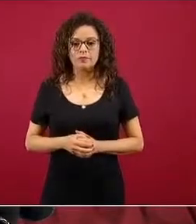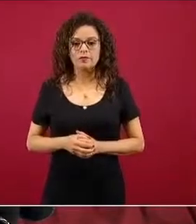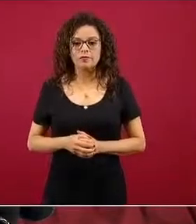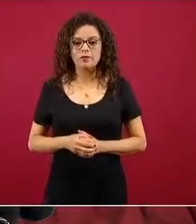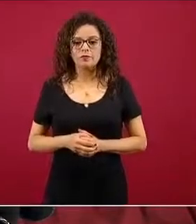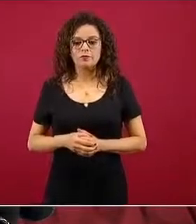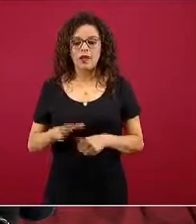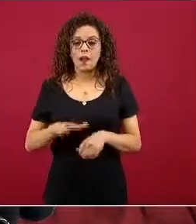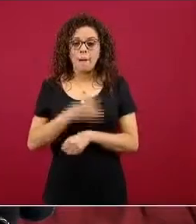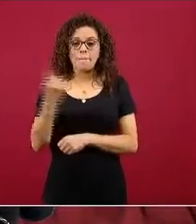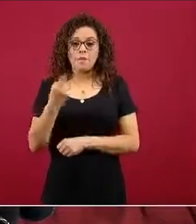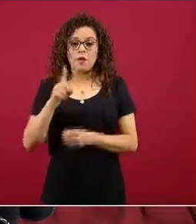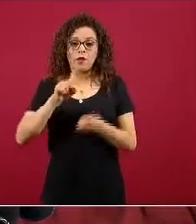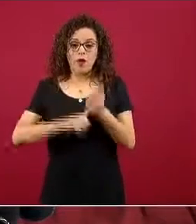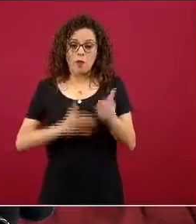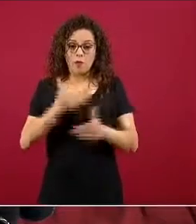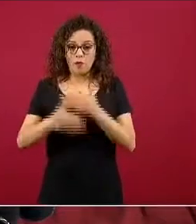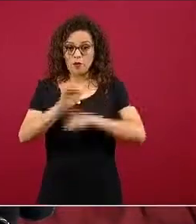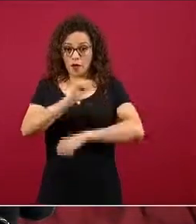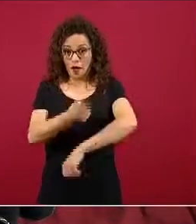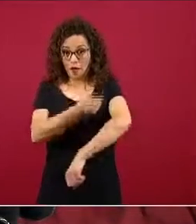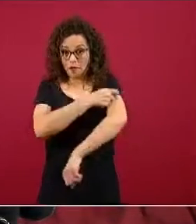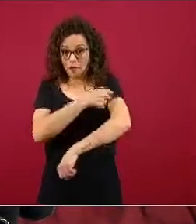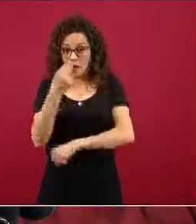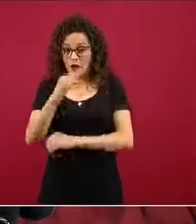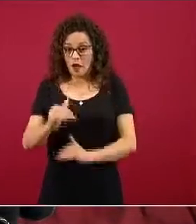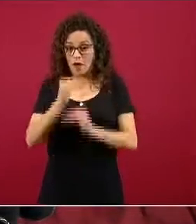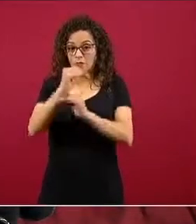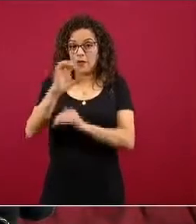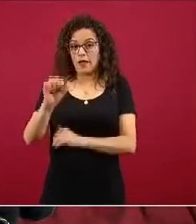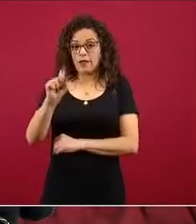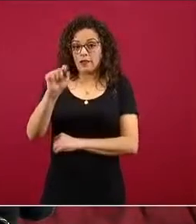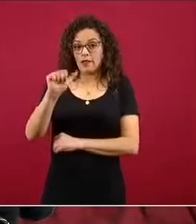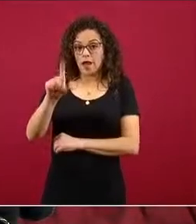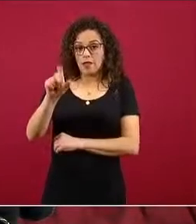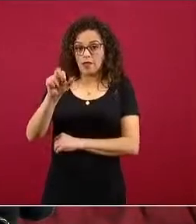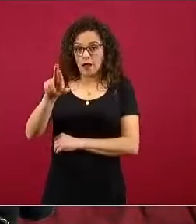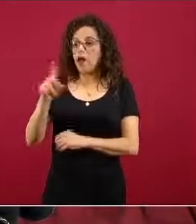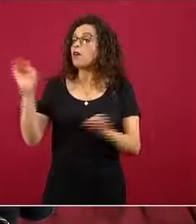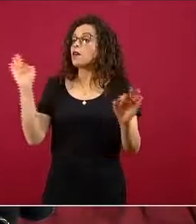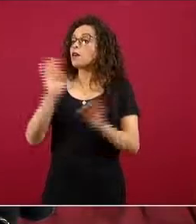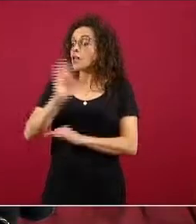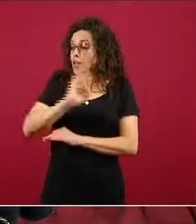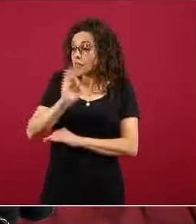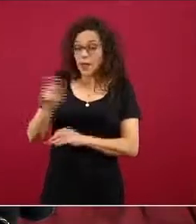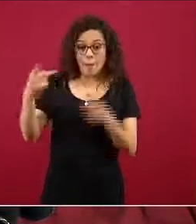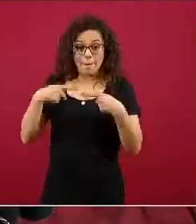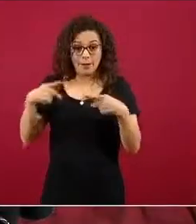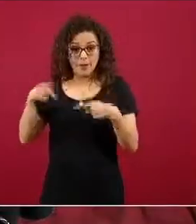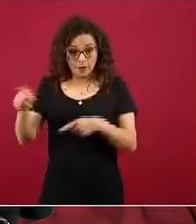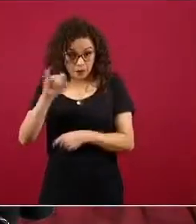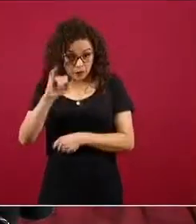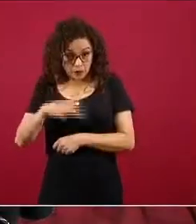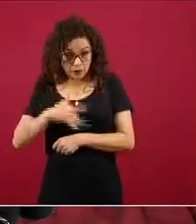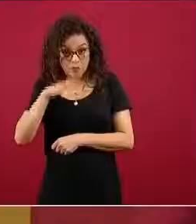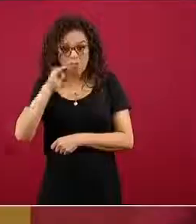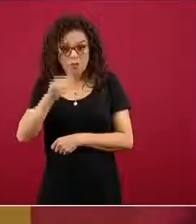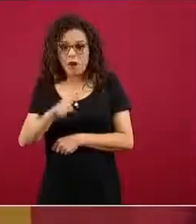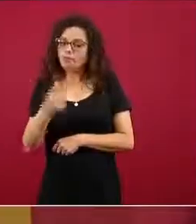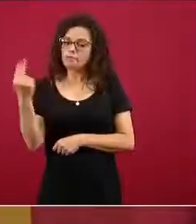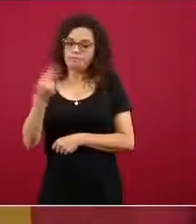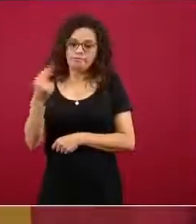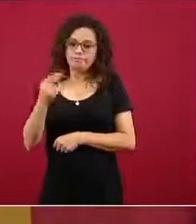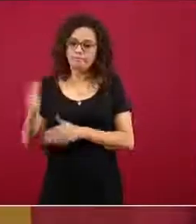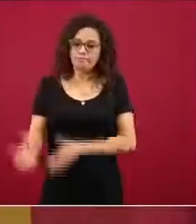procesos de vacunación. Y si esta fuera la condición de alguna de las personas que se presentarán a vacunarse, se tendrá que diferir su